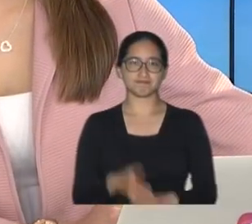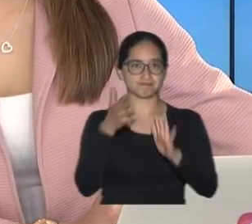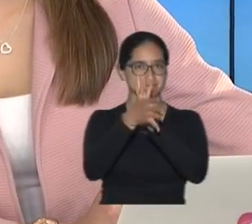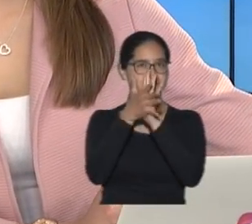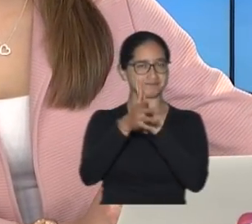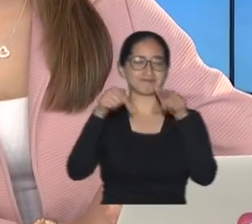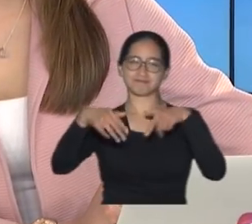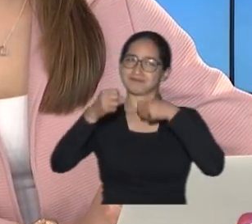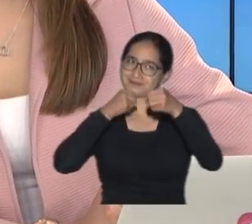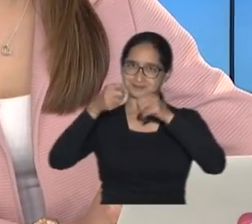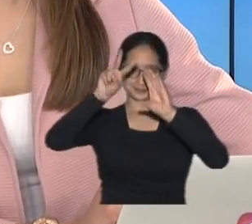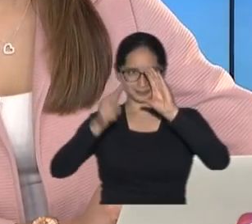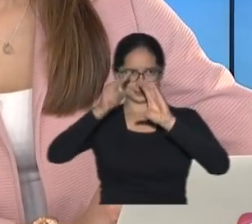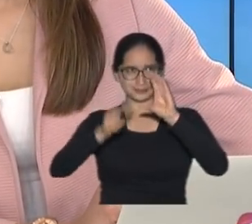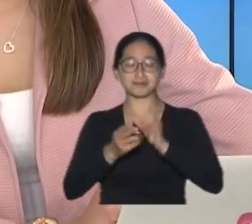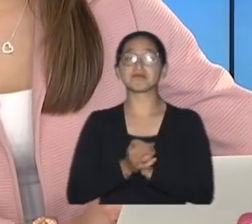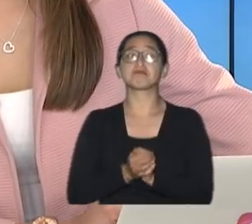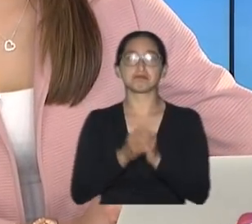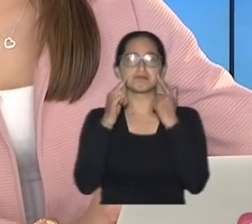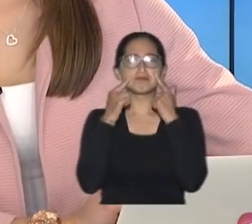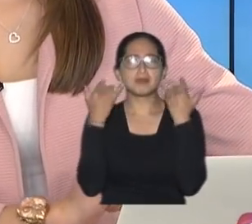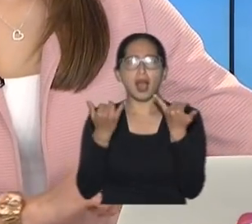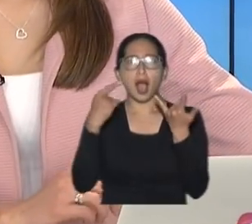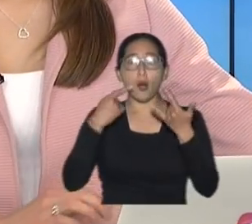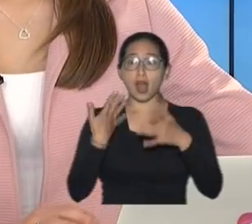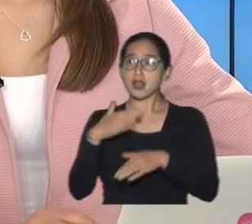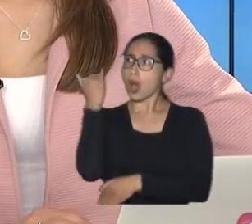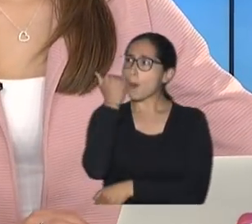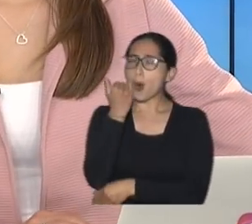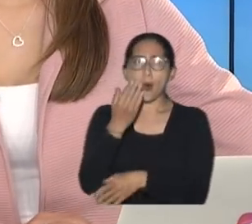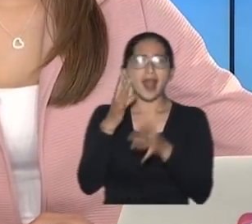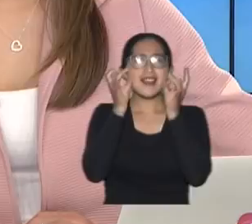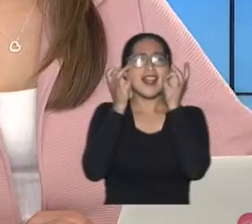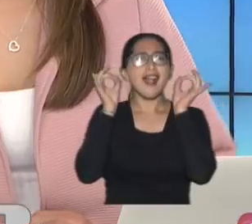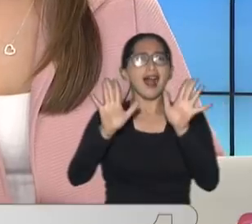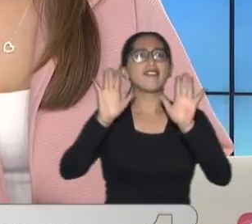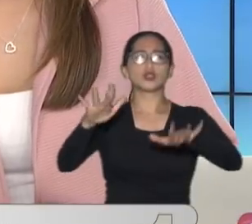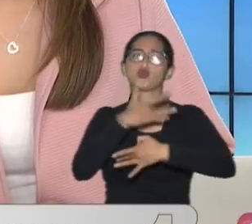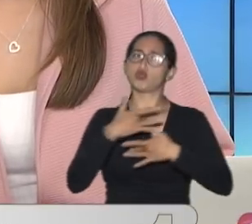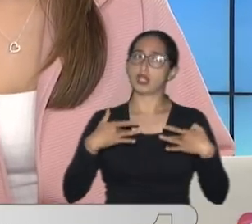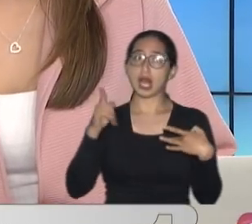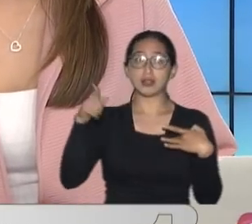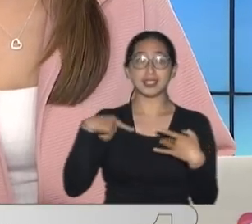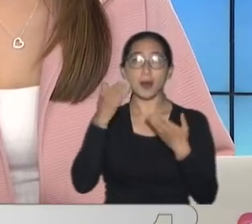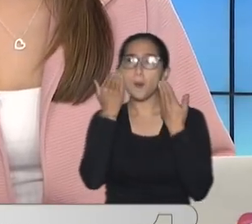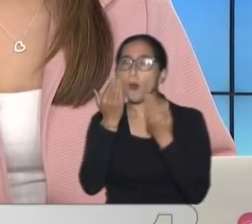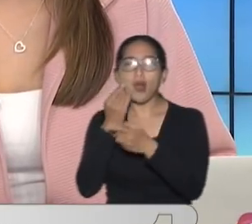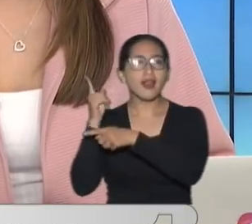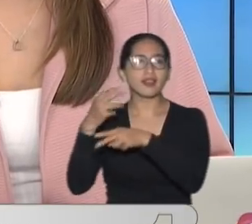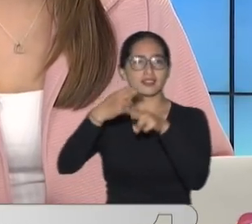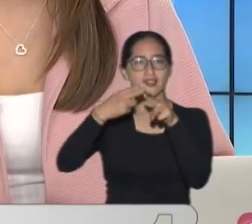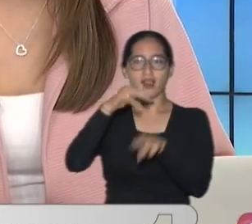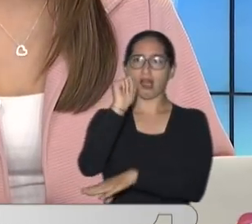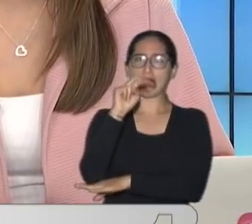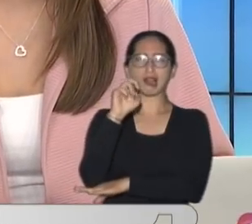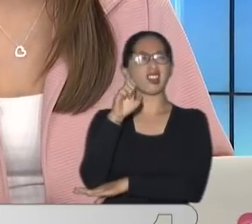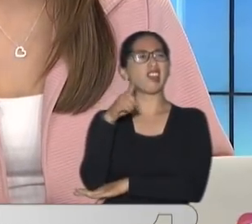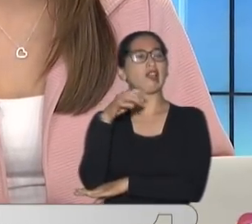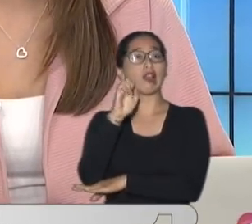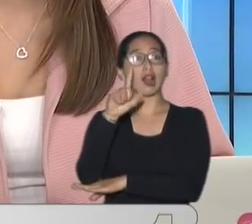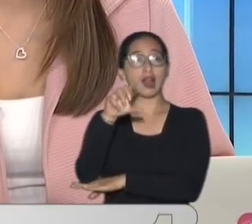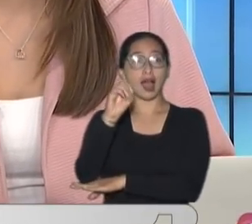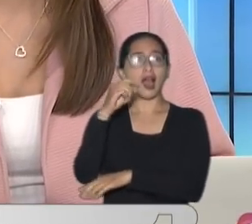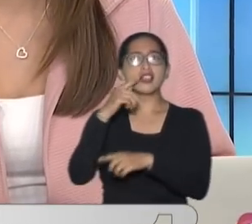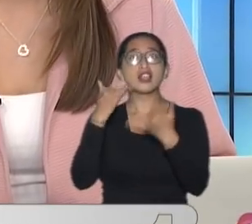Seguimos en Noticentro 1 CMI. En cuidados intensivos permanece Ángela, la mujer que fue atacada con un hacha en la cabeza por su